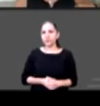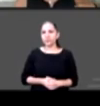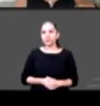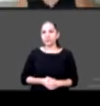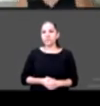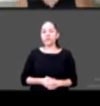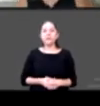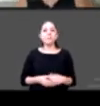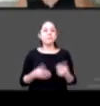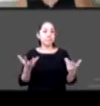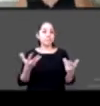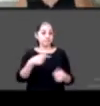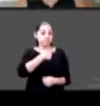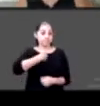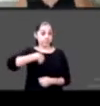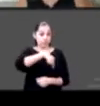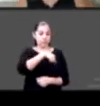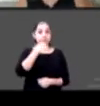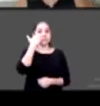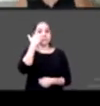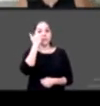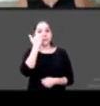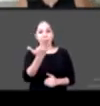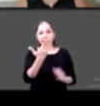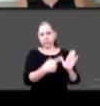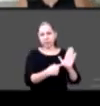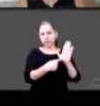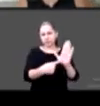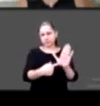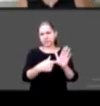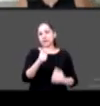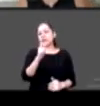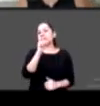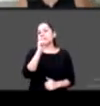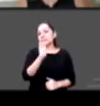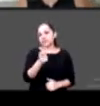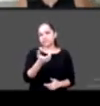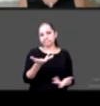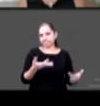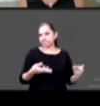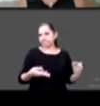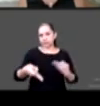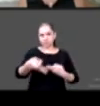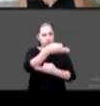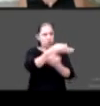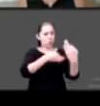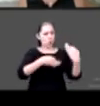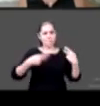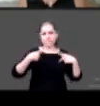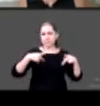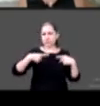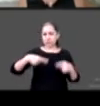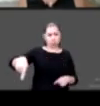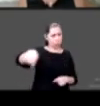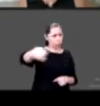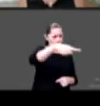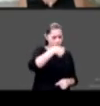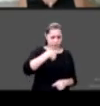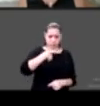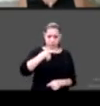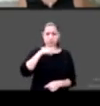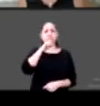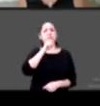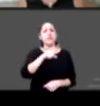lo que queremos también es que vean que todos nosotros nos tenemos que cuidar y todos nosotros tenemos que buscar